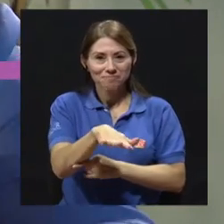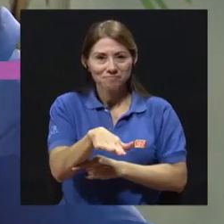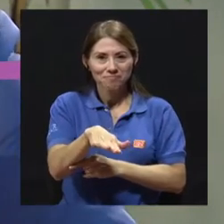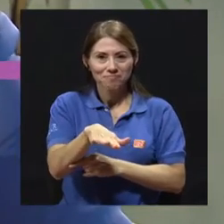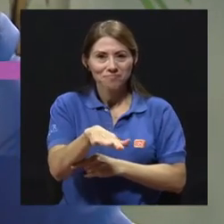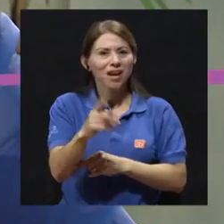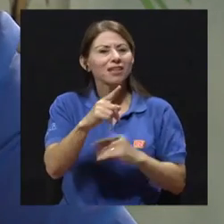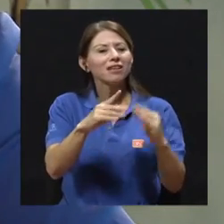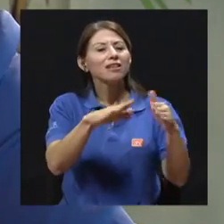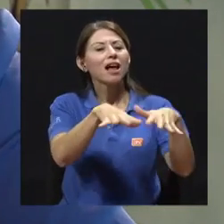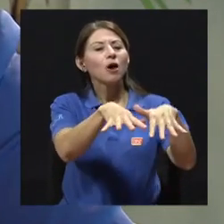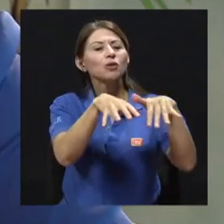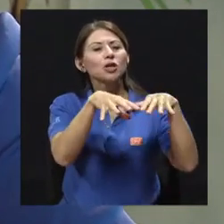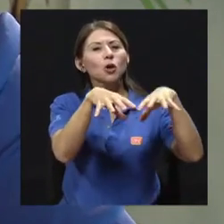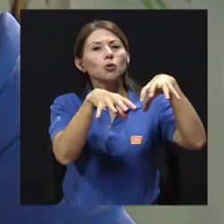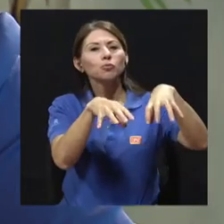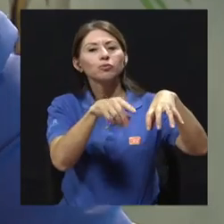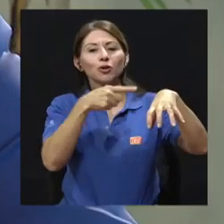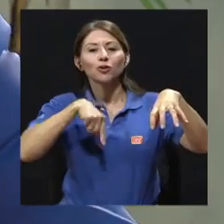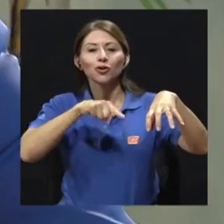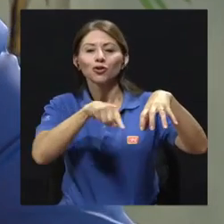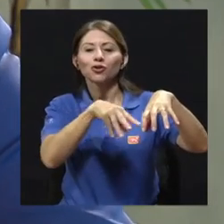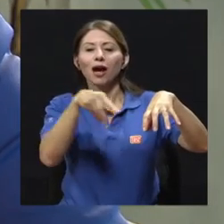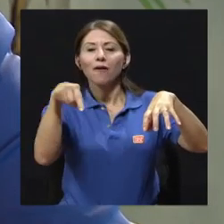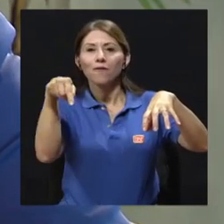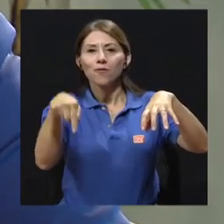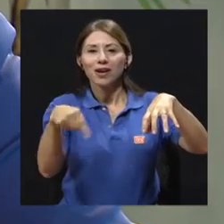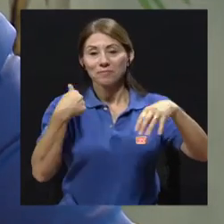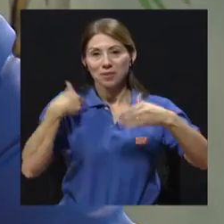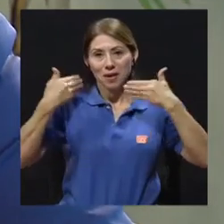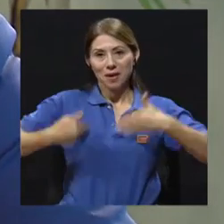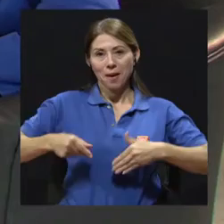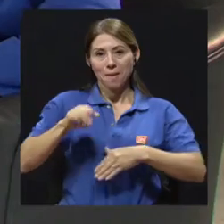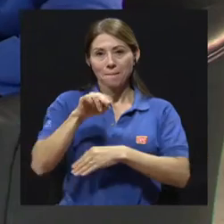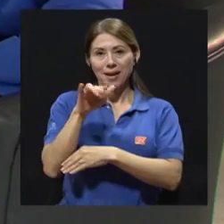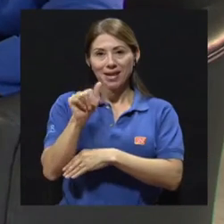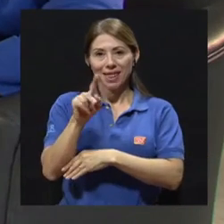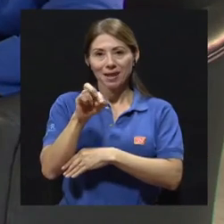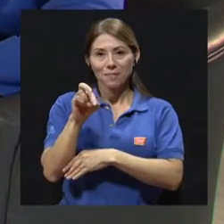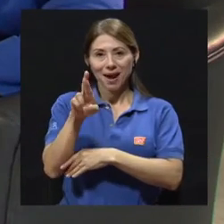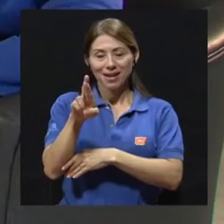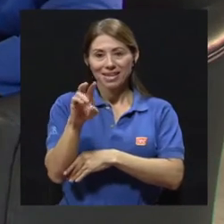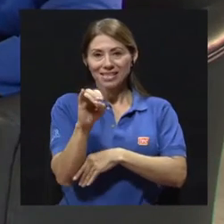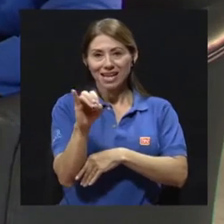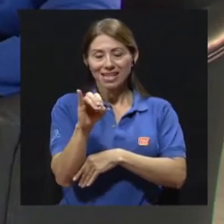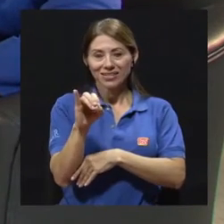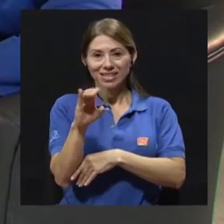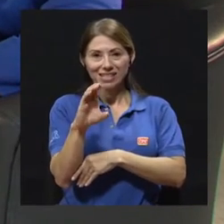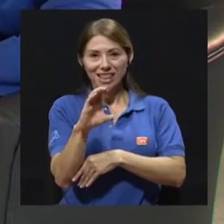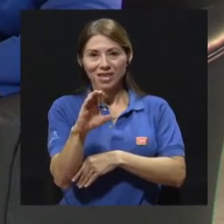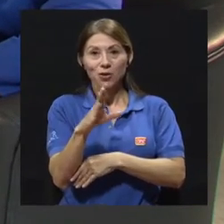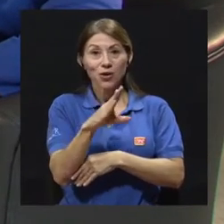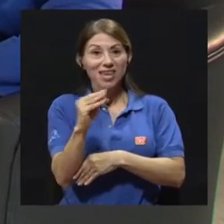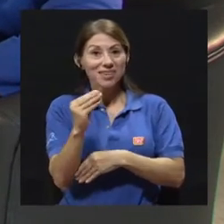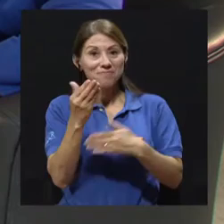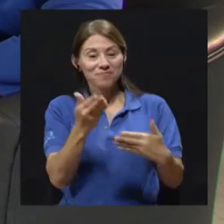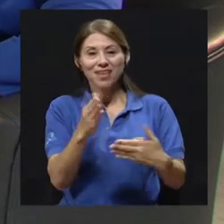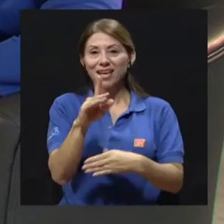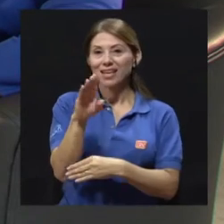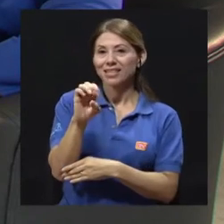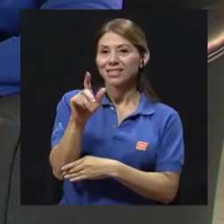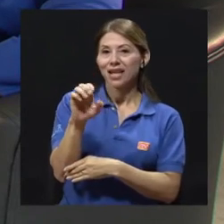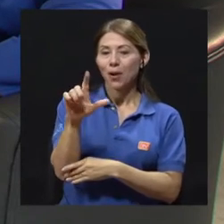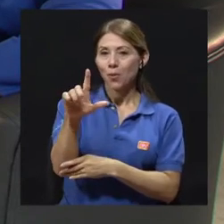las afueras del auditorio. Les acompañaremos María del Mar Izaguirre Cedeño y Saúl Aguilar. Muchísimas gracias a sus hogares por